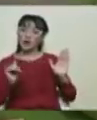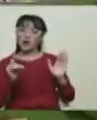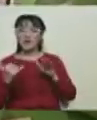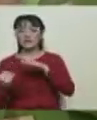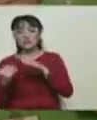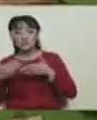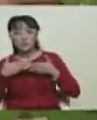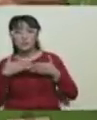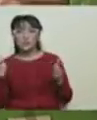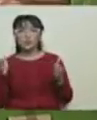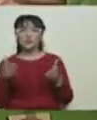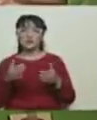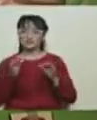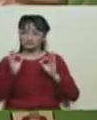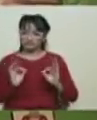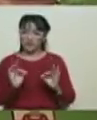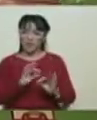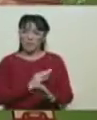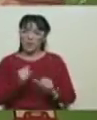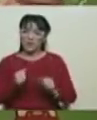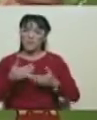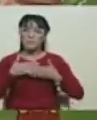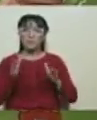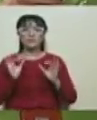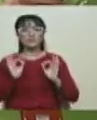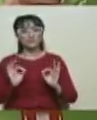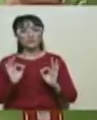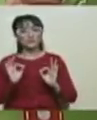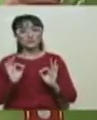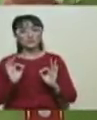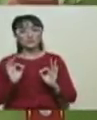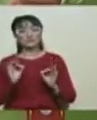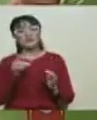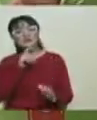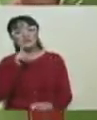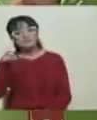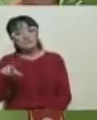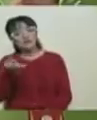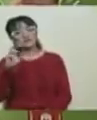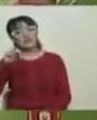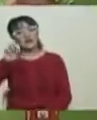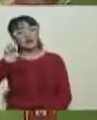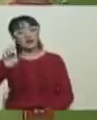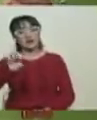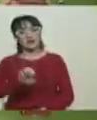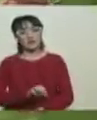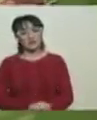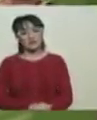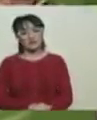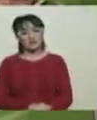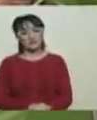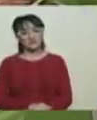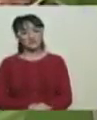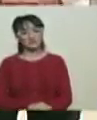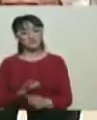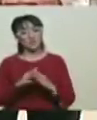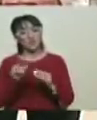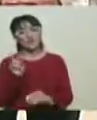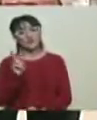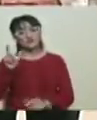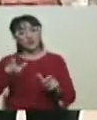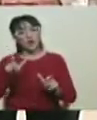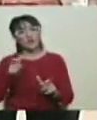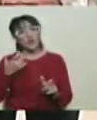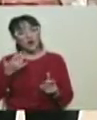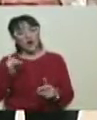instituciones públicas sólidas, poderes públicos sólidos como el poder electoral. Así que los venezolanos nos regimos por